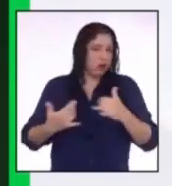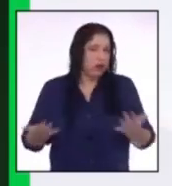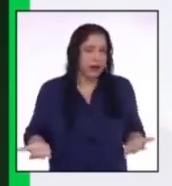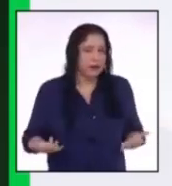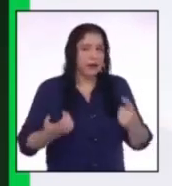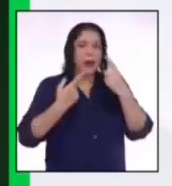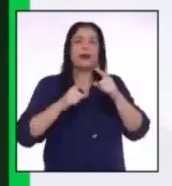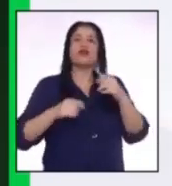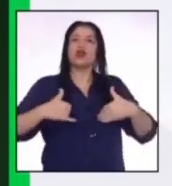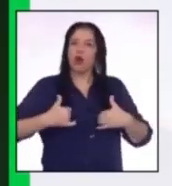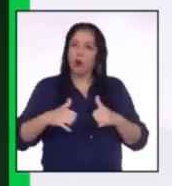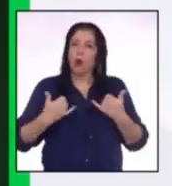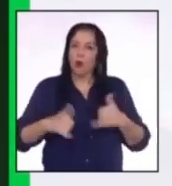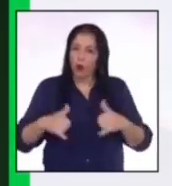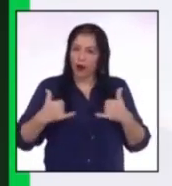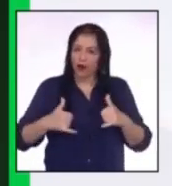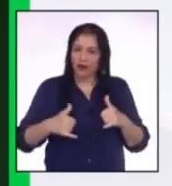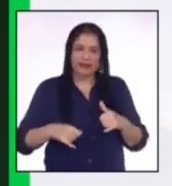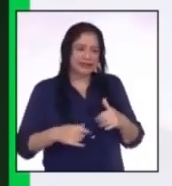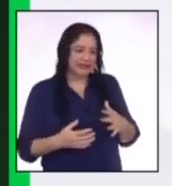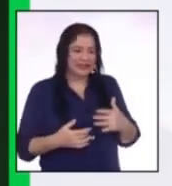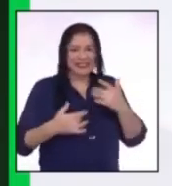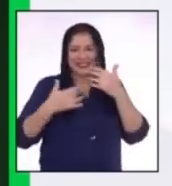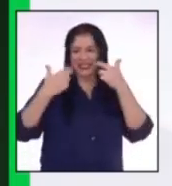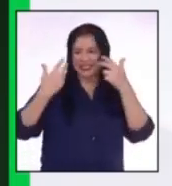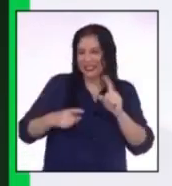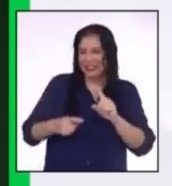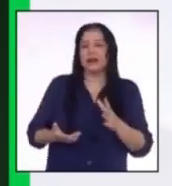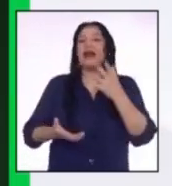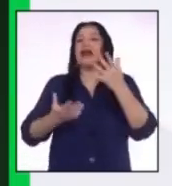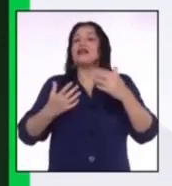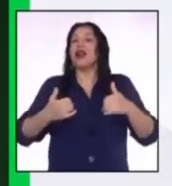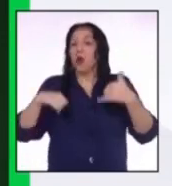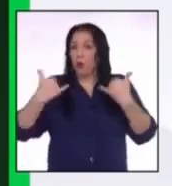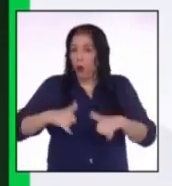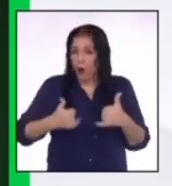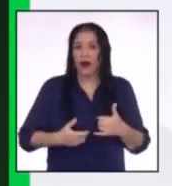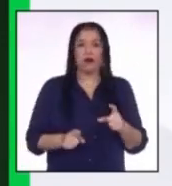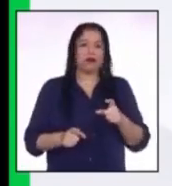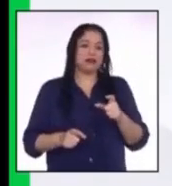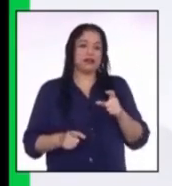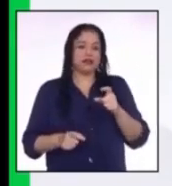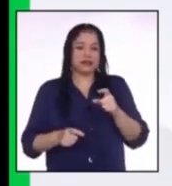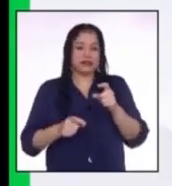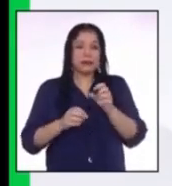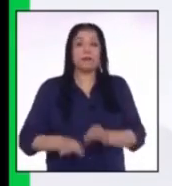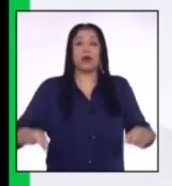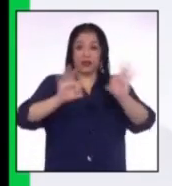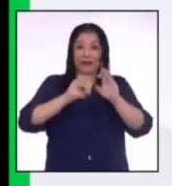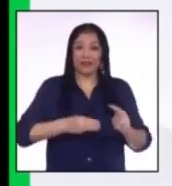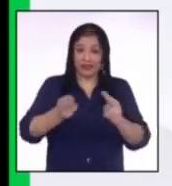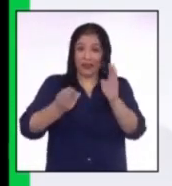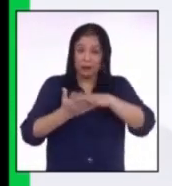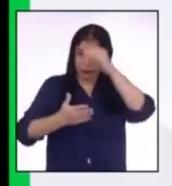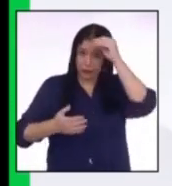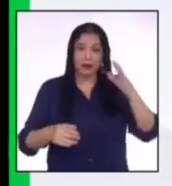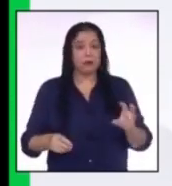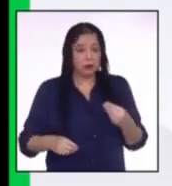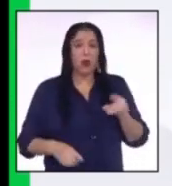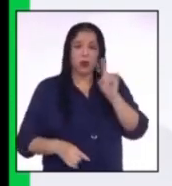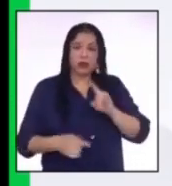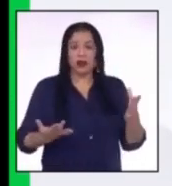esto es una excelente estrategia para para poder aprender porque no la utilizamos juegos en la naturaleza